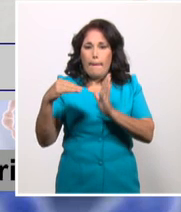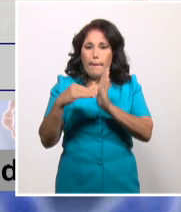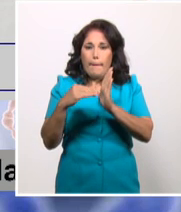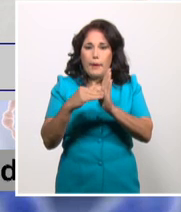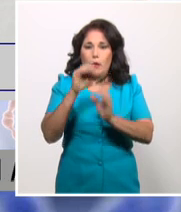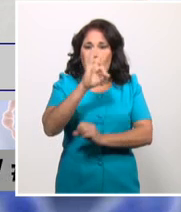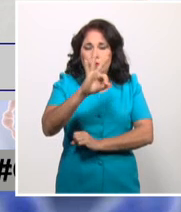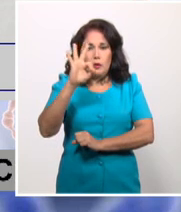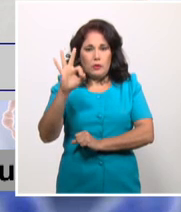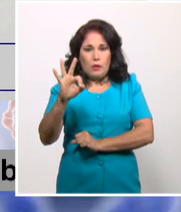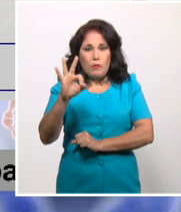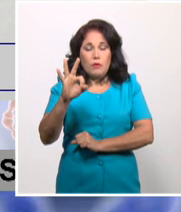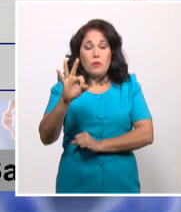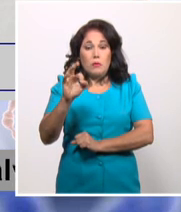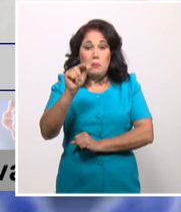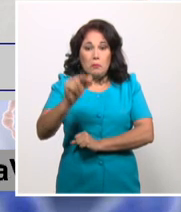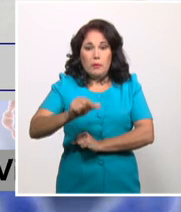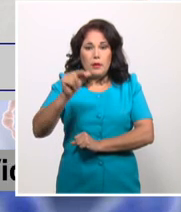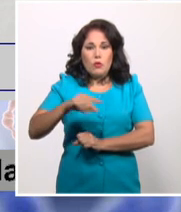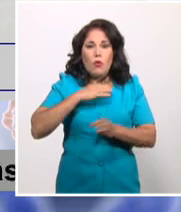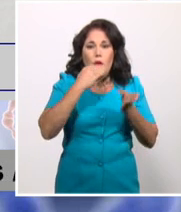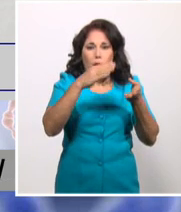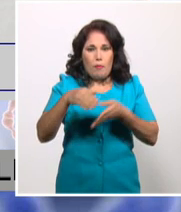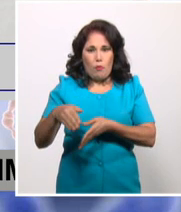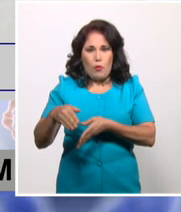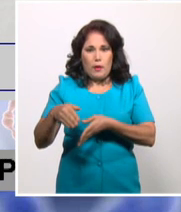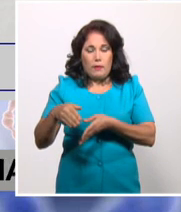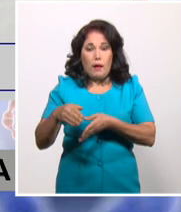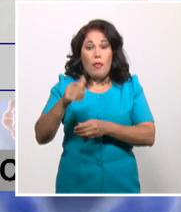102.088, de